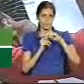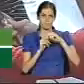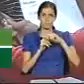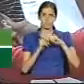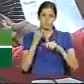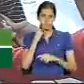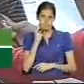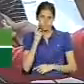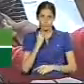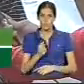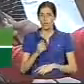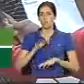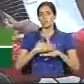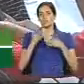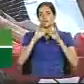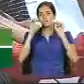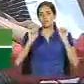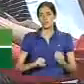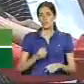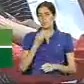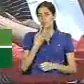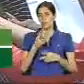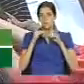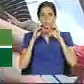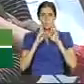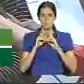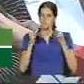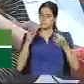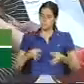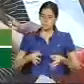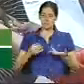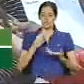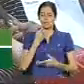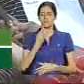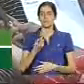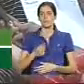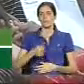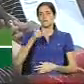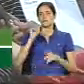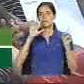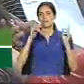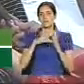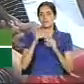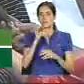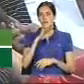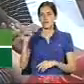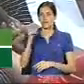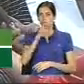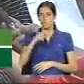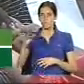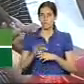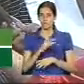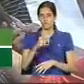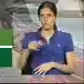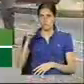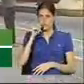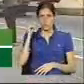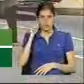porque el sistema ha funcionado de manera impecable. Estamos hablando de más de 6.500 funcionarios que se han